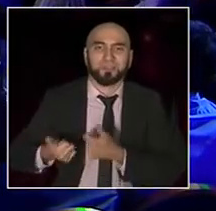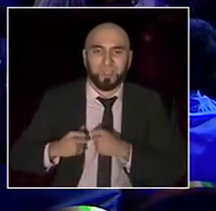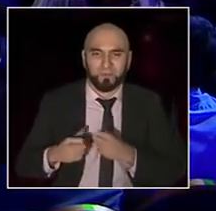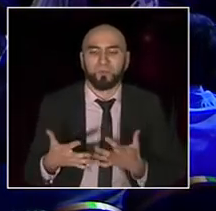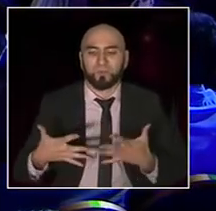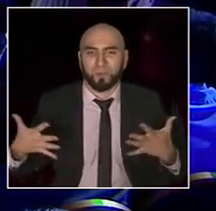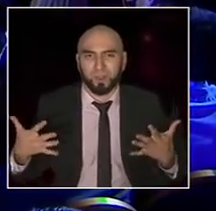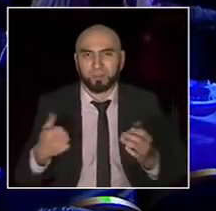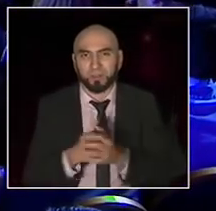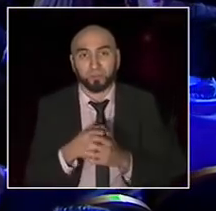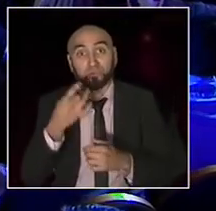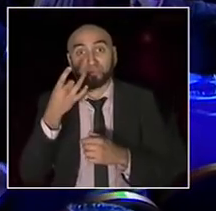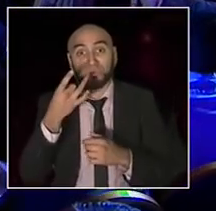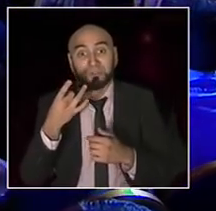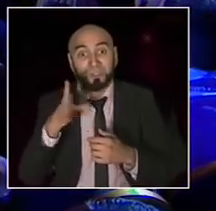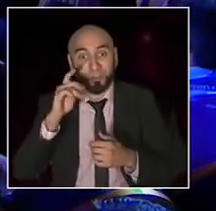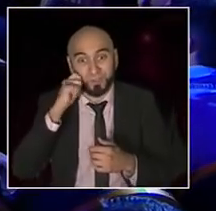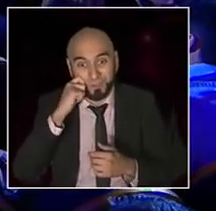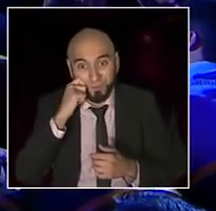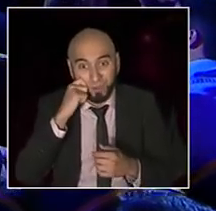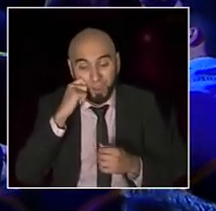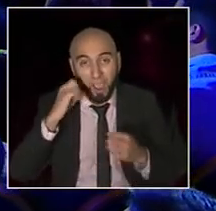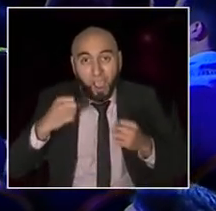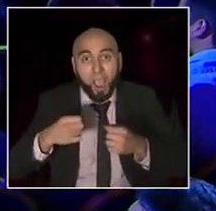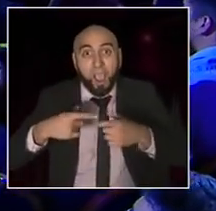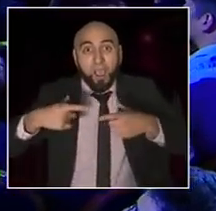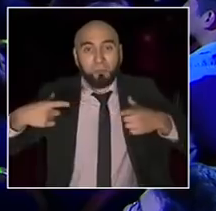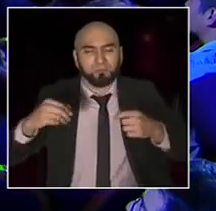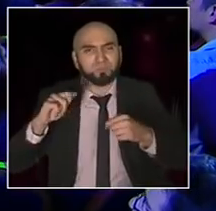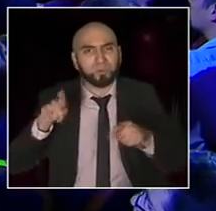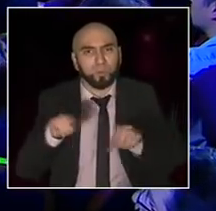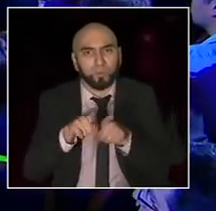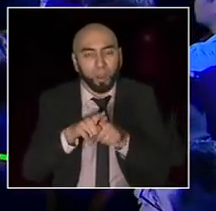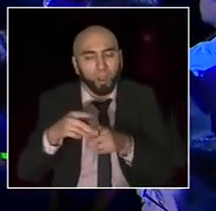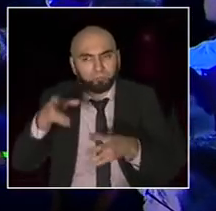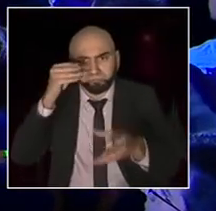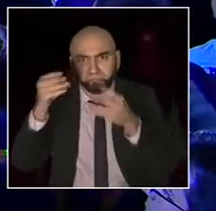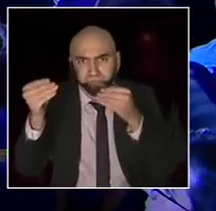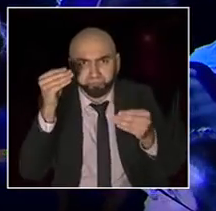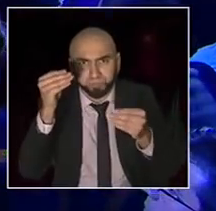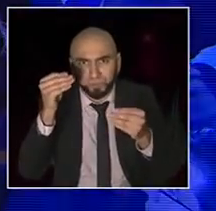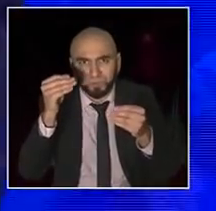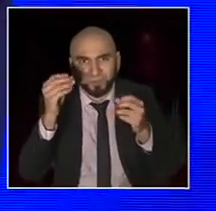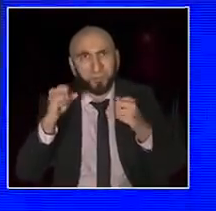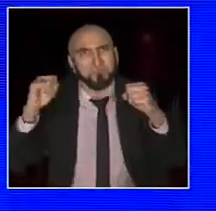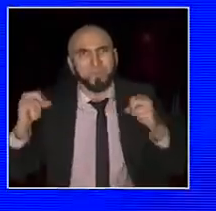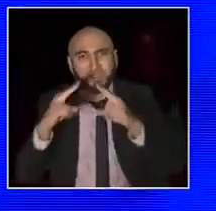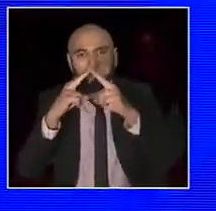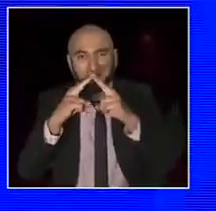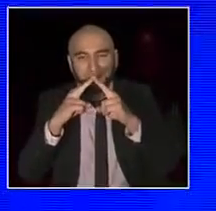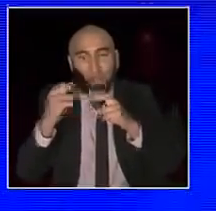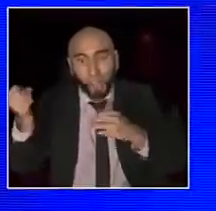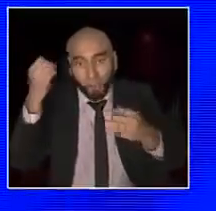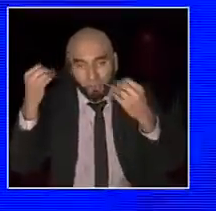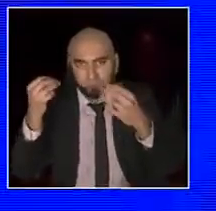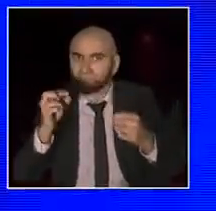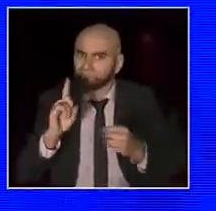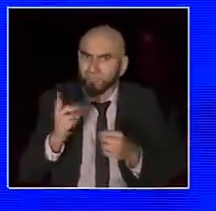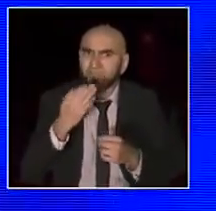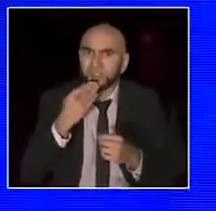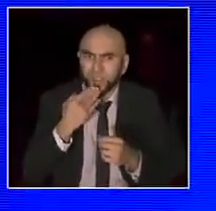no solamente ampliar los compromisos que se adquirieron en la cumbre climática de París, sino que también velar y crear